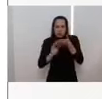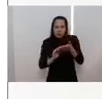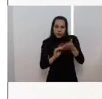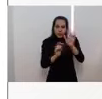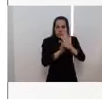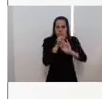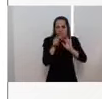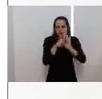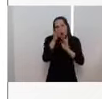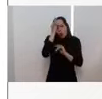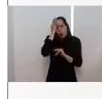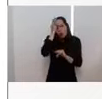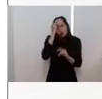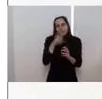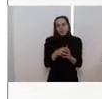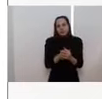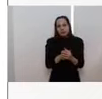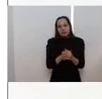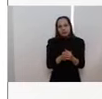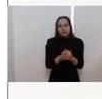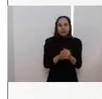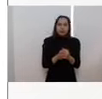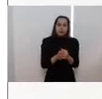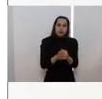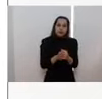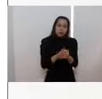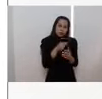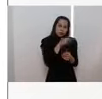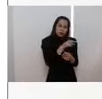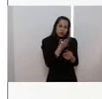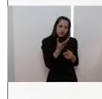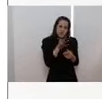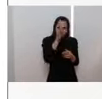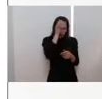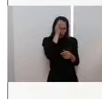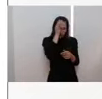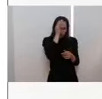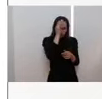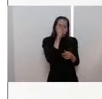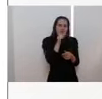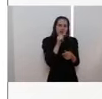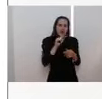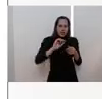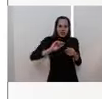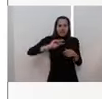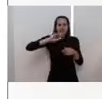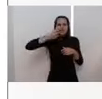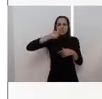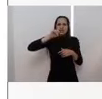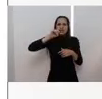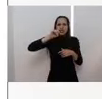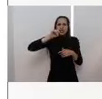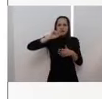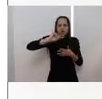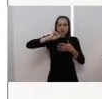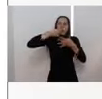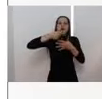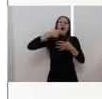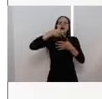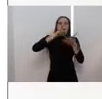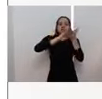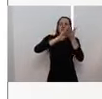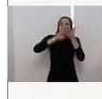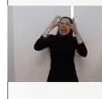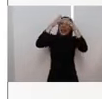especialidades alta vemos la intervención que se dice en el área de hospitalización en el sexto piso donde se intervinieron las redes